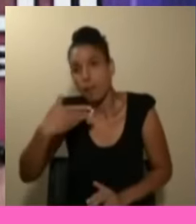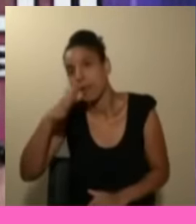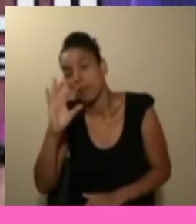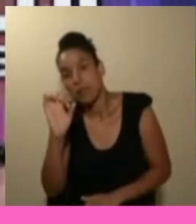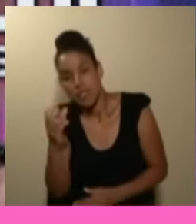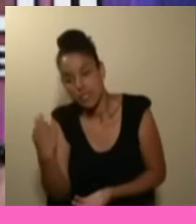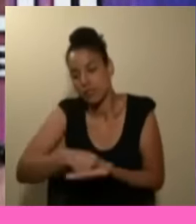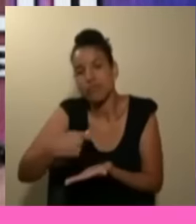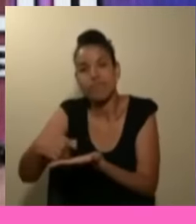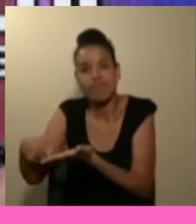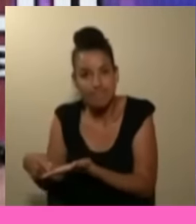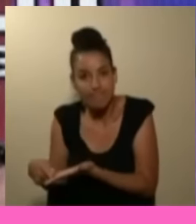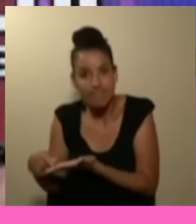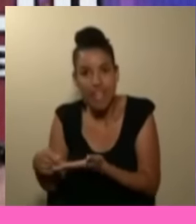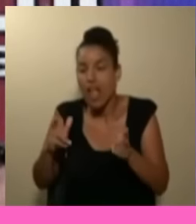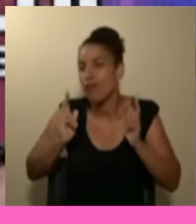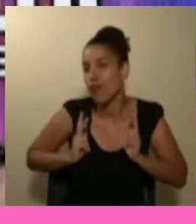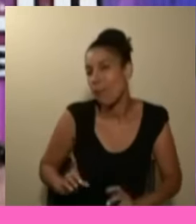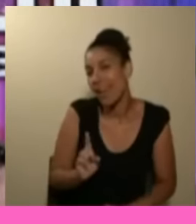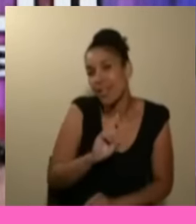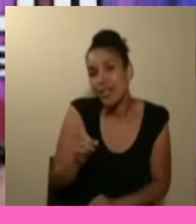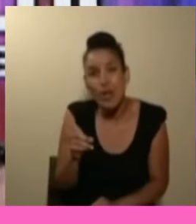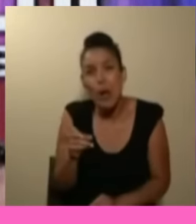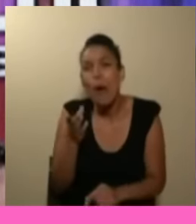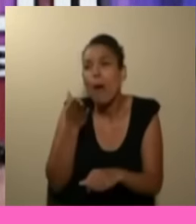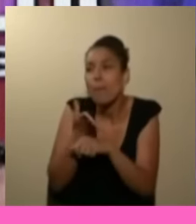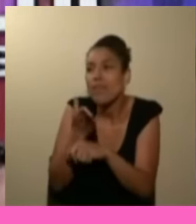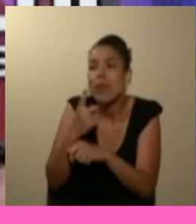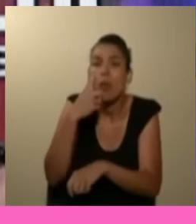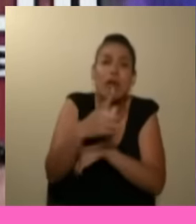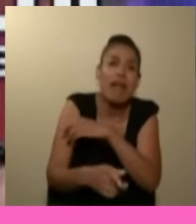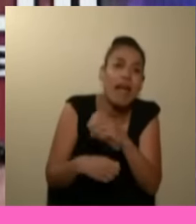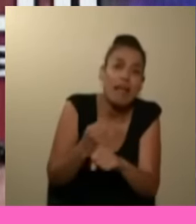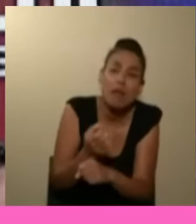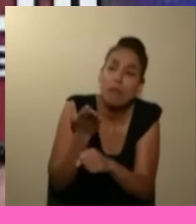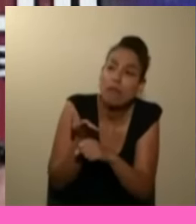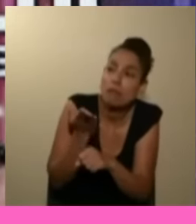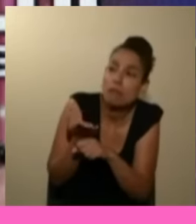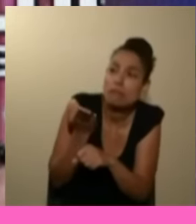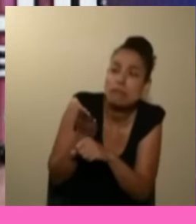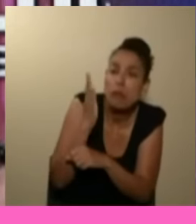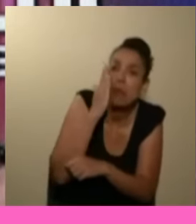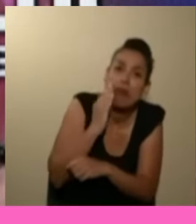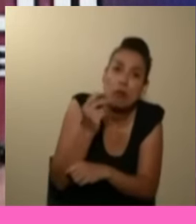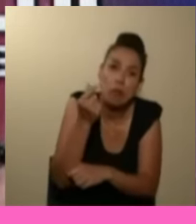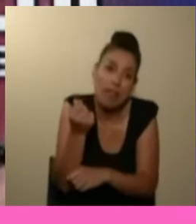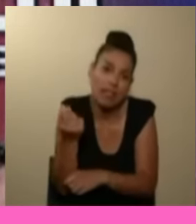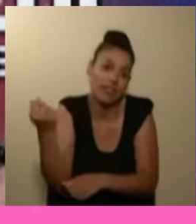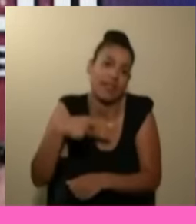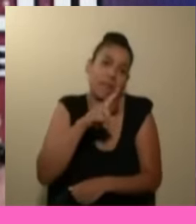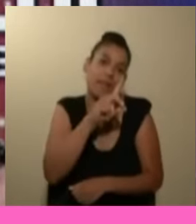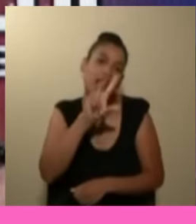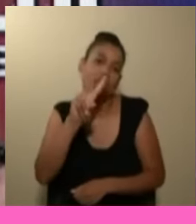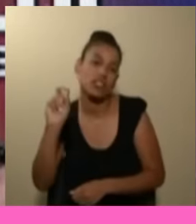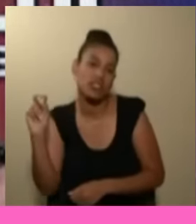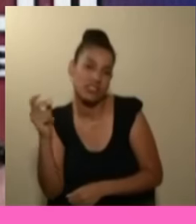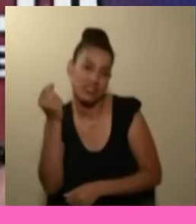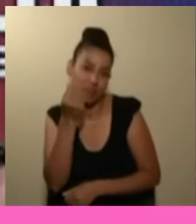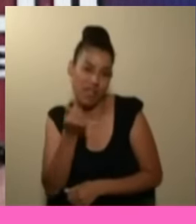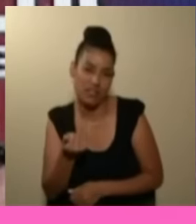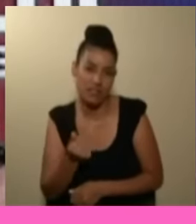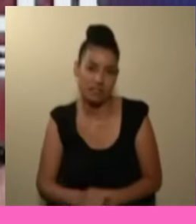informales estuvieron penando más de un año para que les tiraran 1.200 pesos. El otro punto que realmente